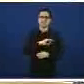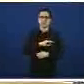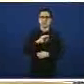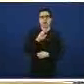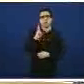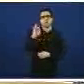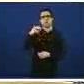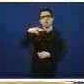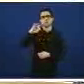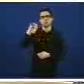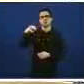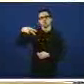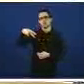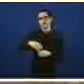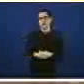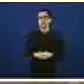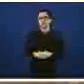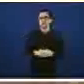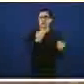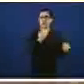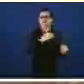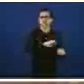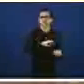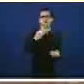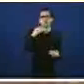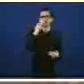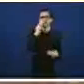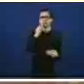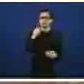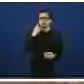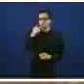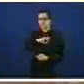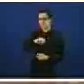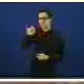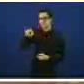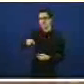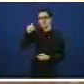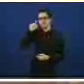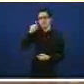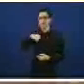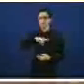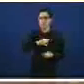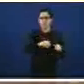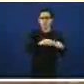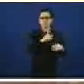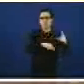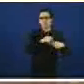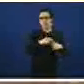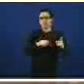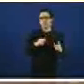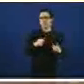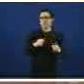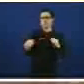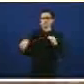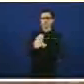Moitas gracias, señora presidenta Señor Feijó Teño que decirle Que desde o bloque Nacionalista Galego Non compartimos Que o goberno E